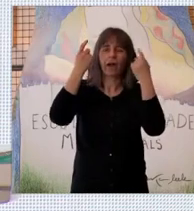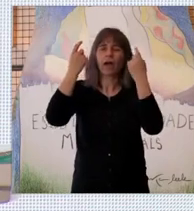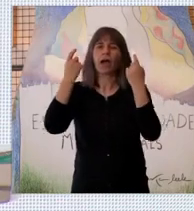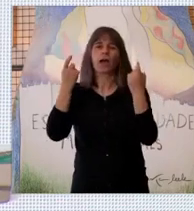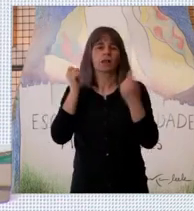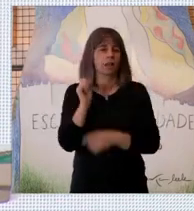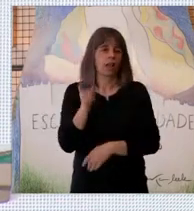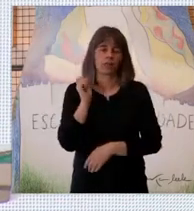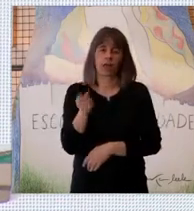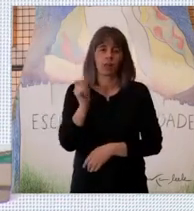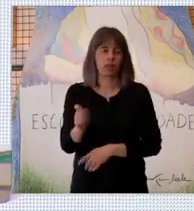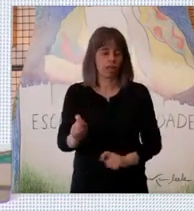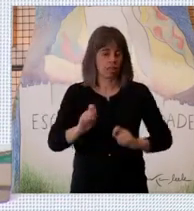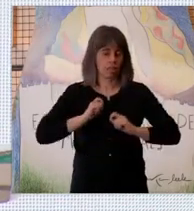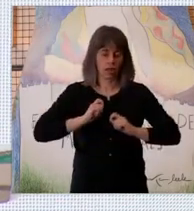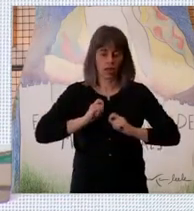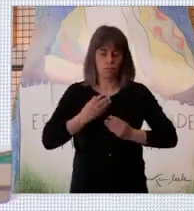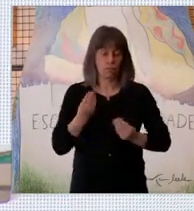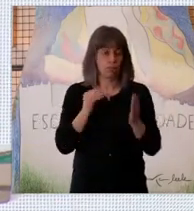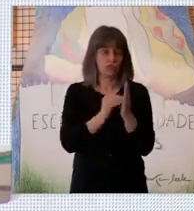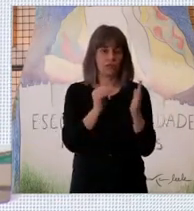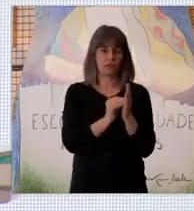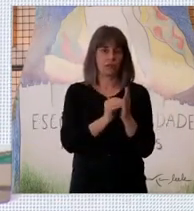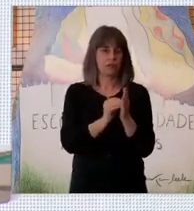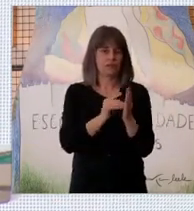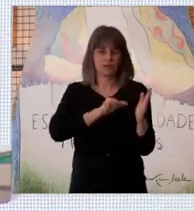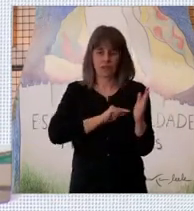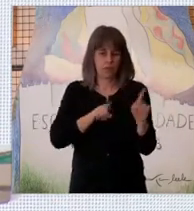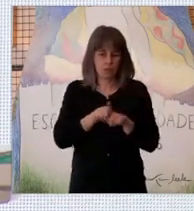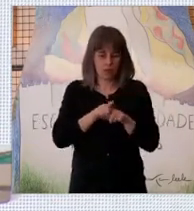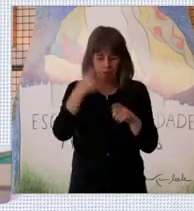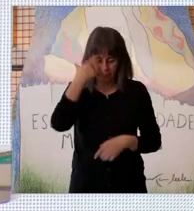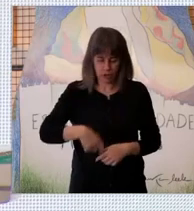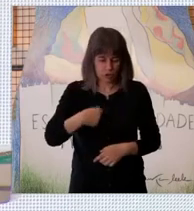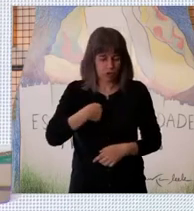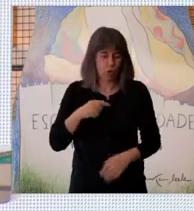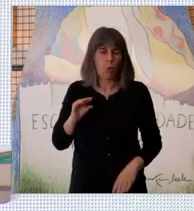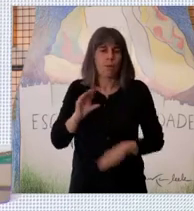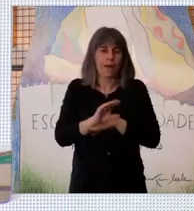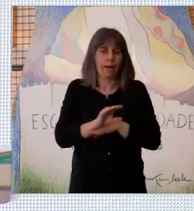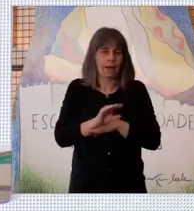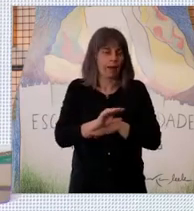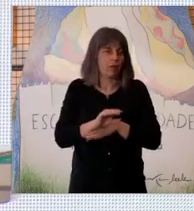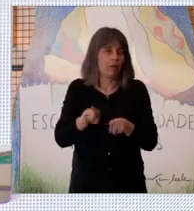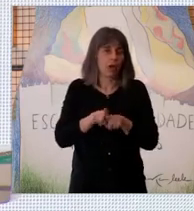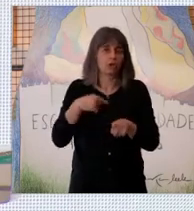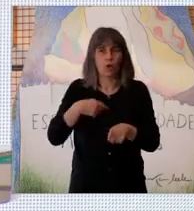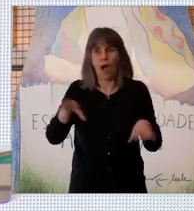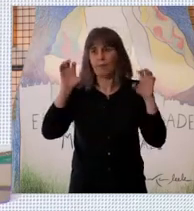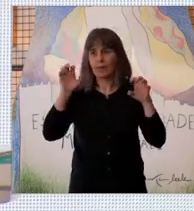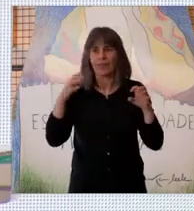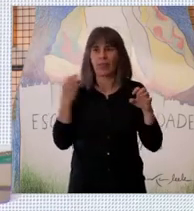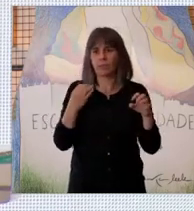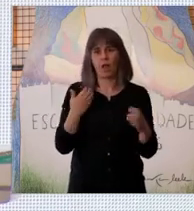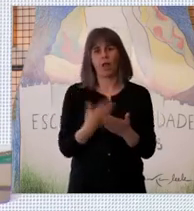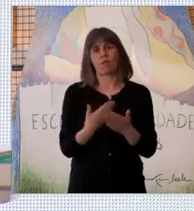provoca que en muchas ocasiones Pues precisamente eso sientas eterna becaria que que por tu condición de mujer siempre tengas que demostrar el